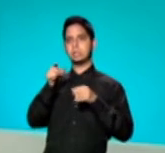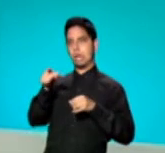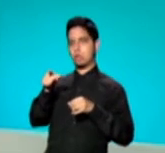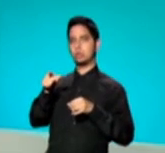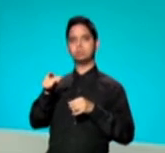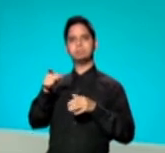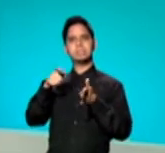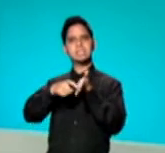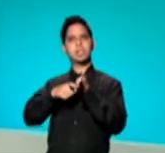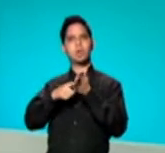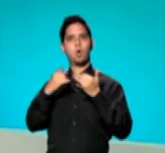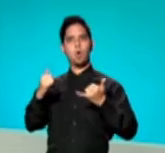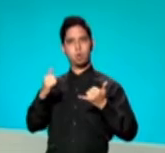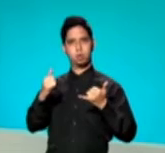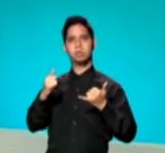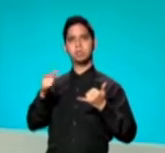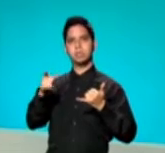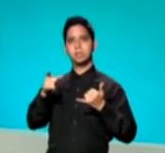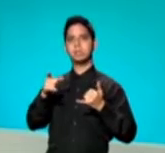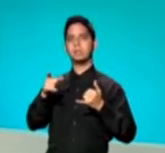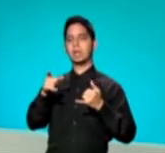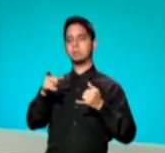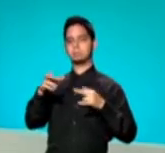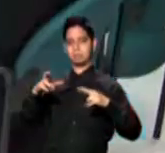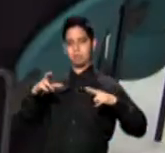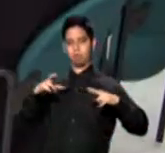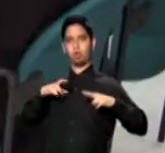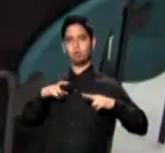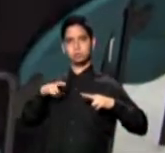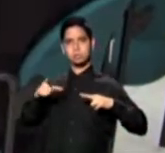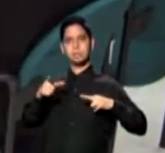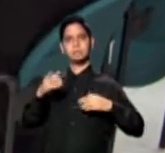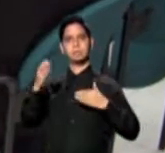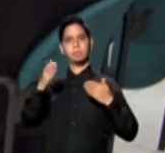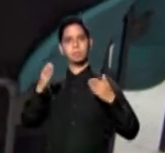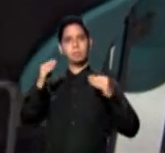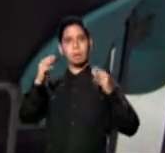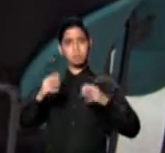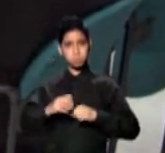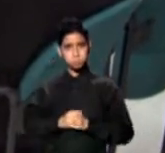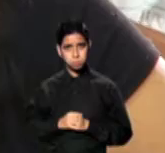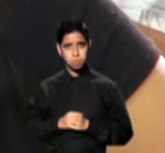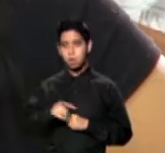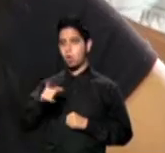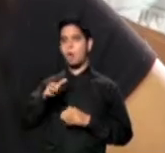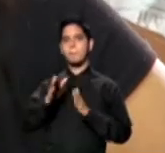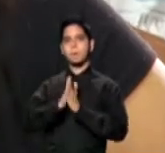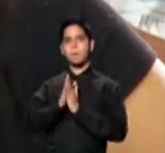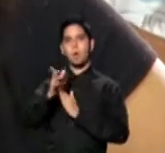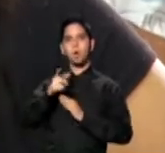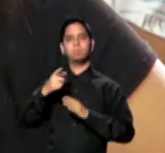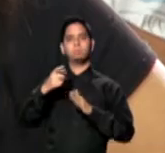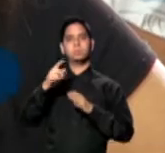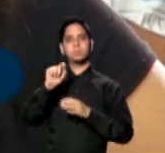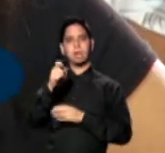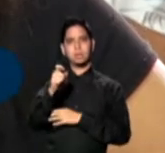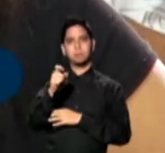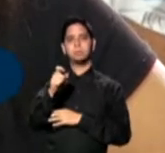exigieron hoy la rehabilitación del sistema de retiro de maestros. Para ello, propusieron establecer un impuesto temporero